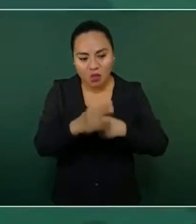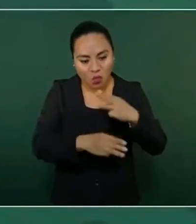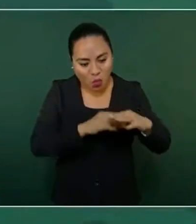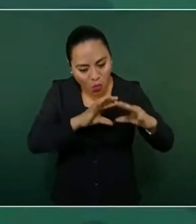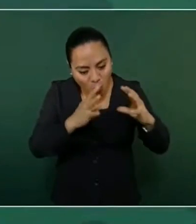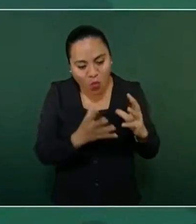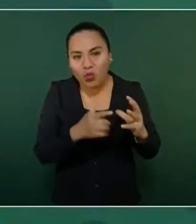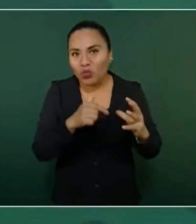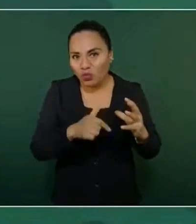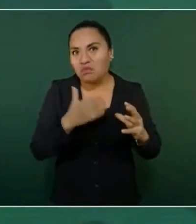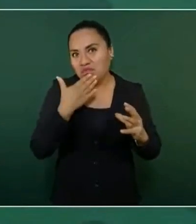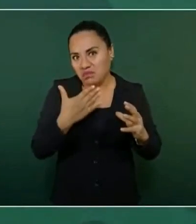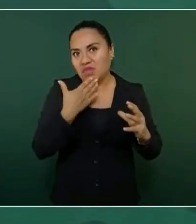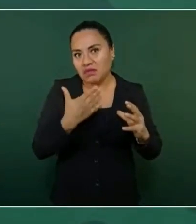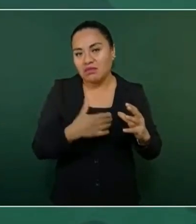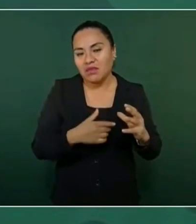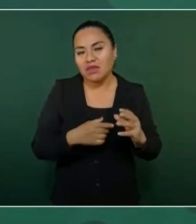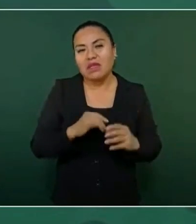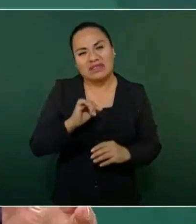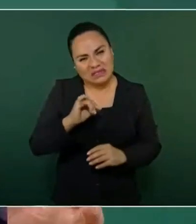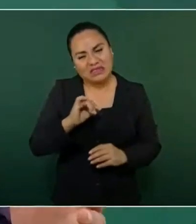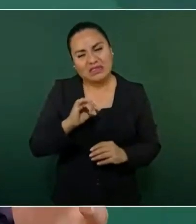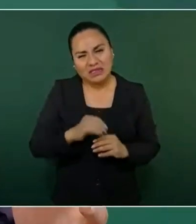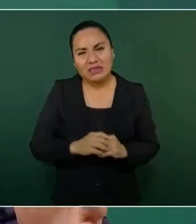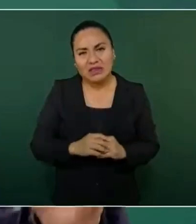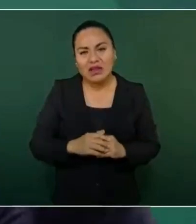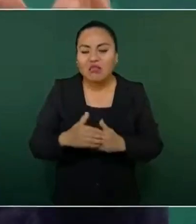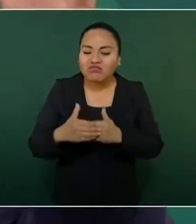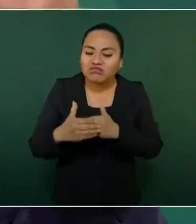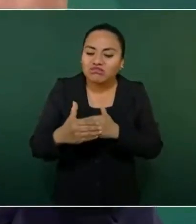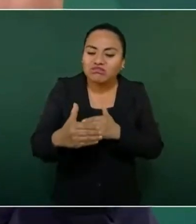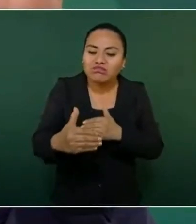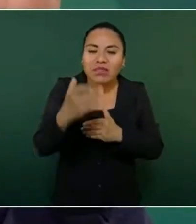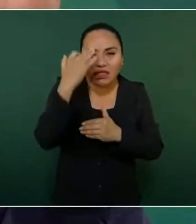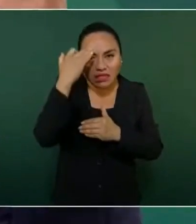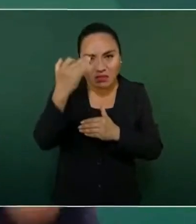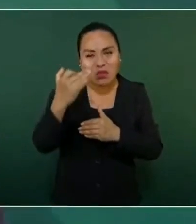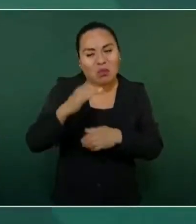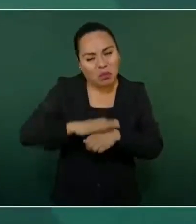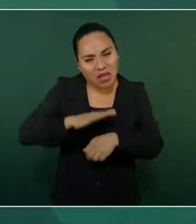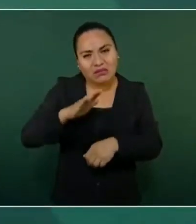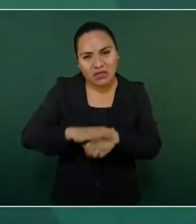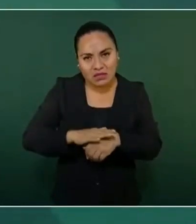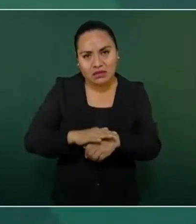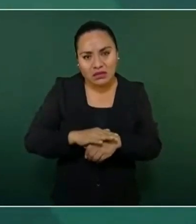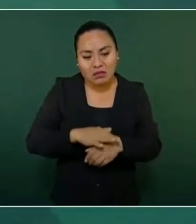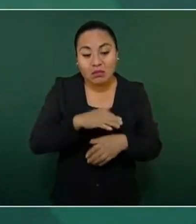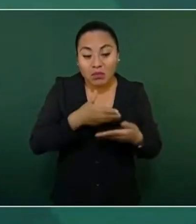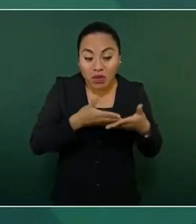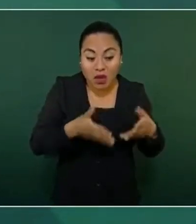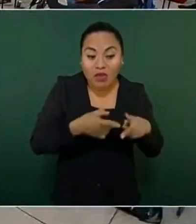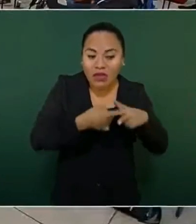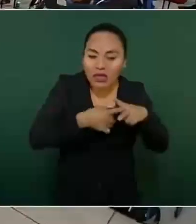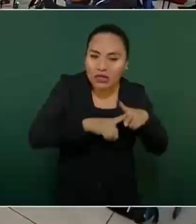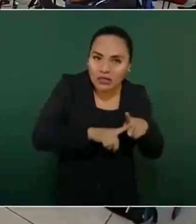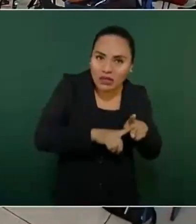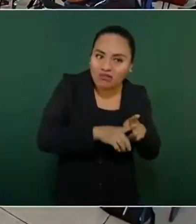Va a llevar todavía un poco de tiempo, pero se están sentando las bases para eso.